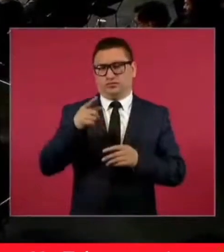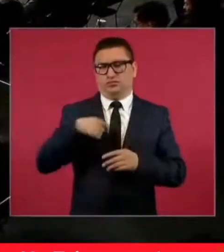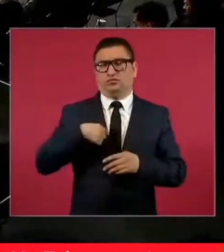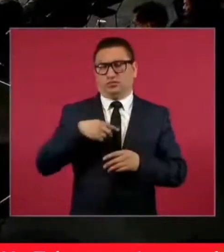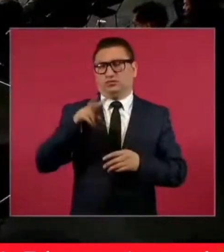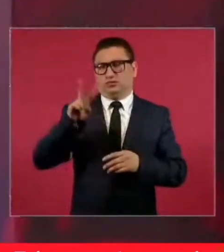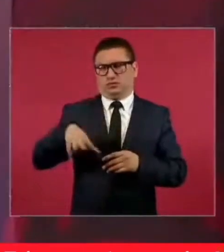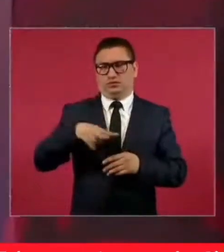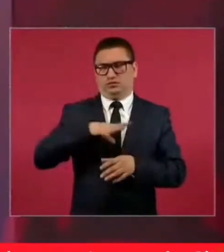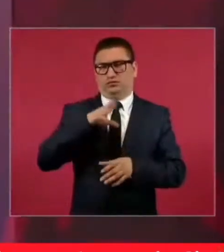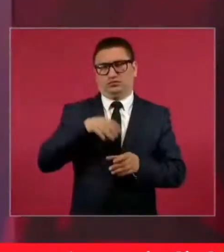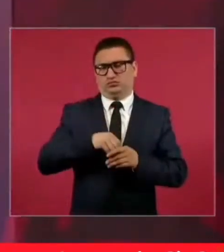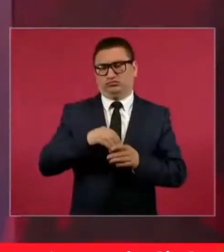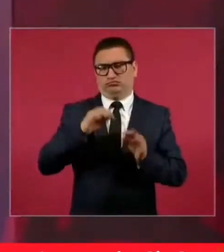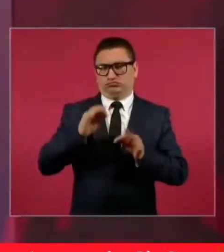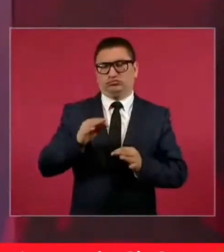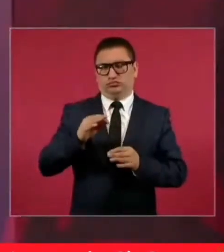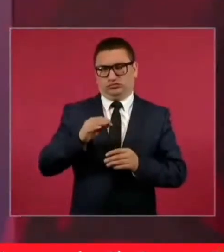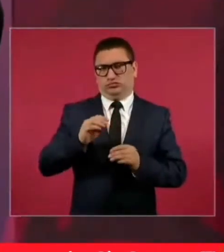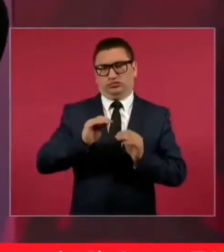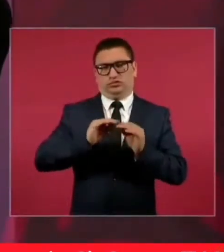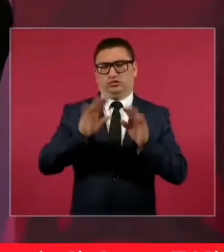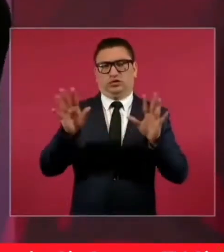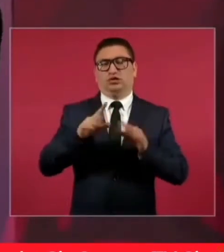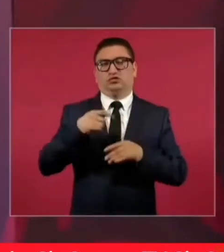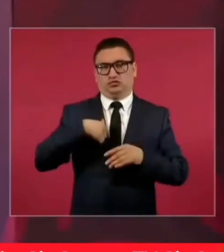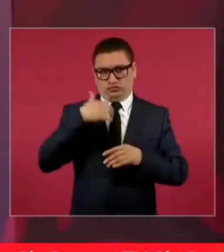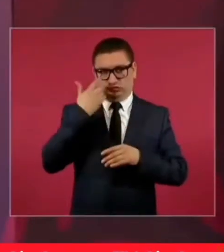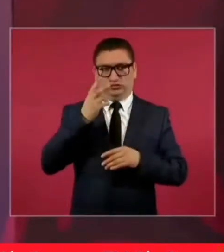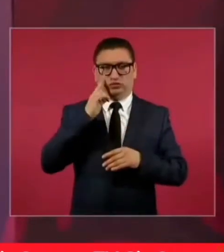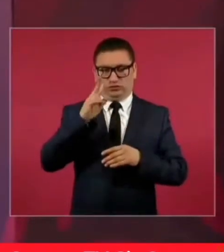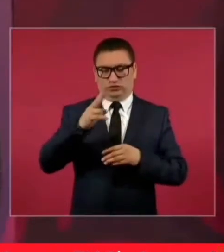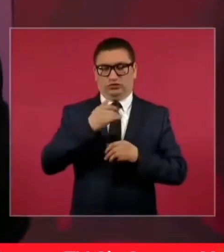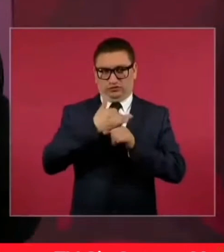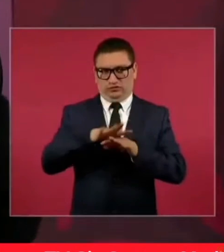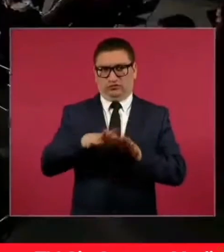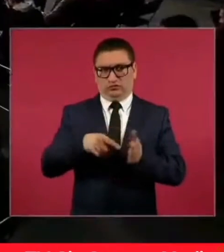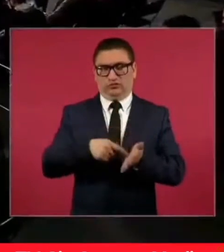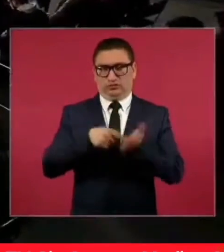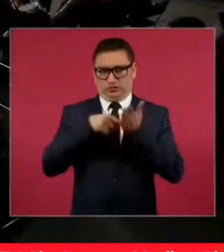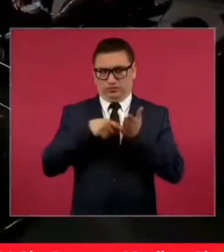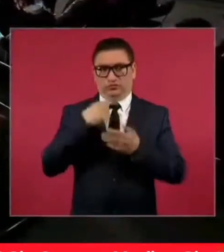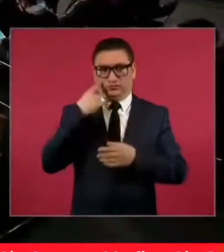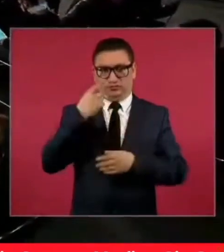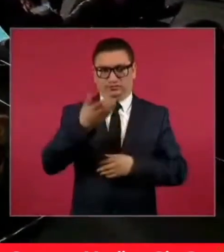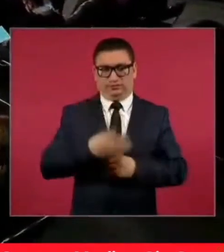gustaría que se mostrara, a ver,